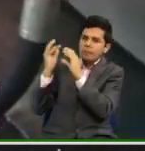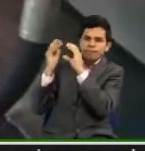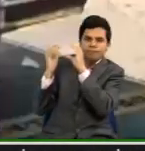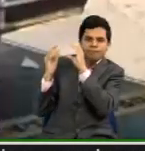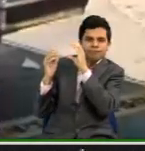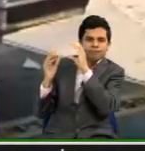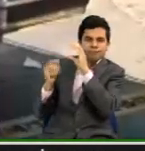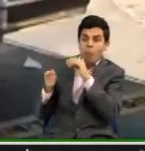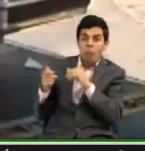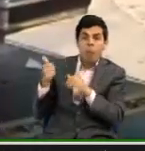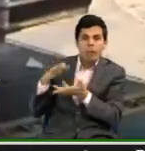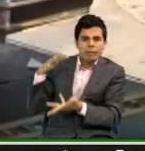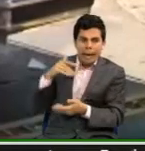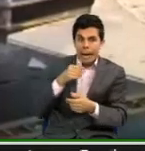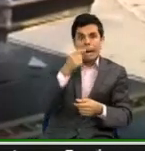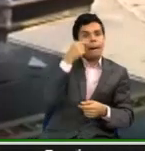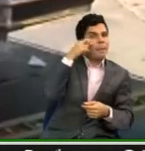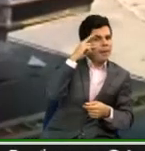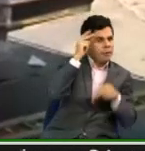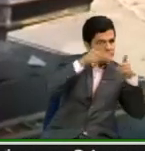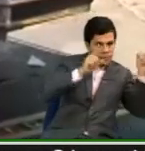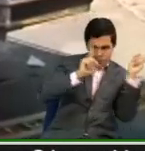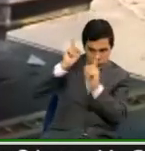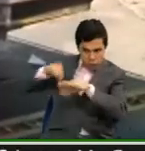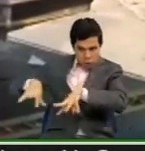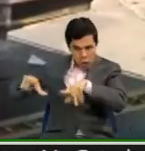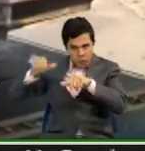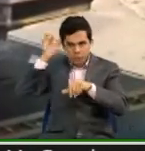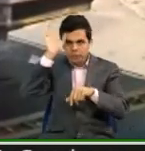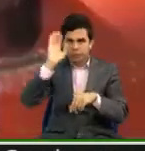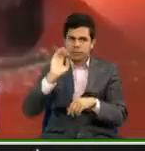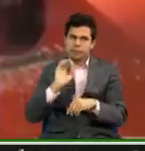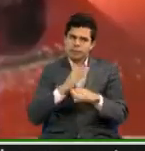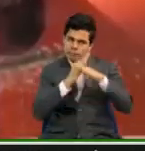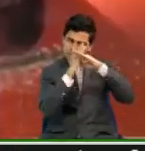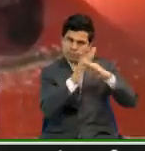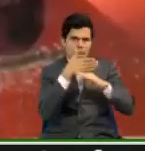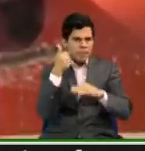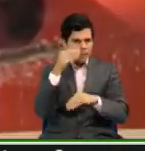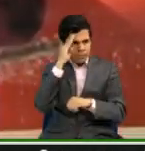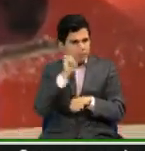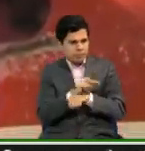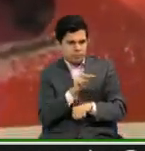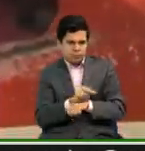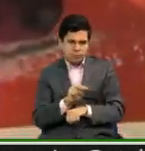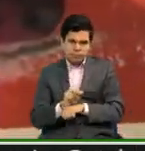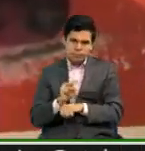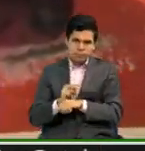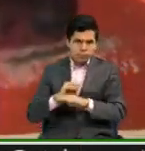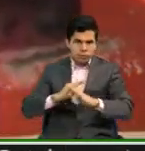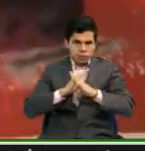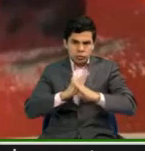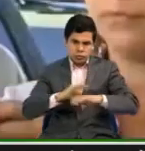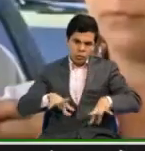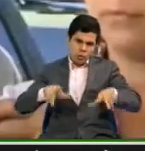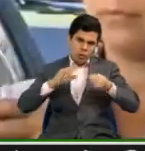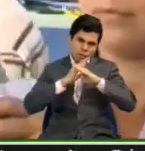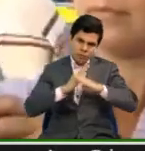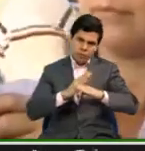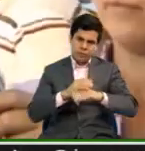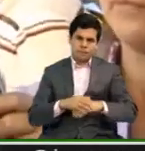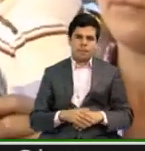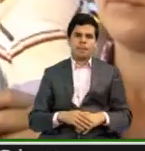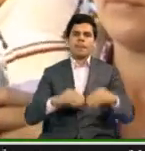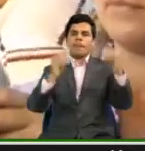hurtos y por eso estamos también acompañando a las bombas de combustible para que esto no vaya a suceder. Y tercero, estamos